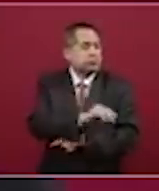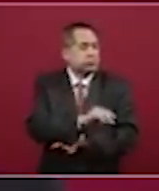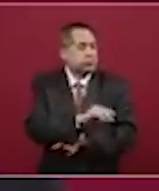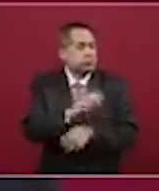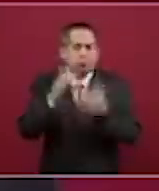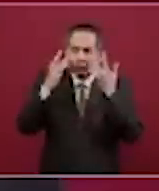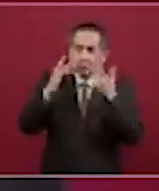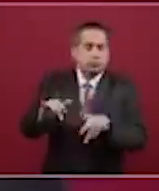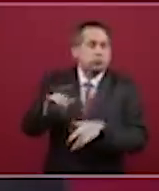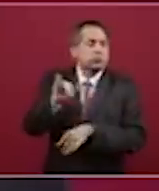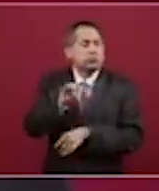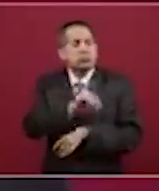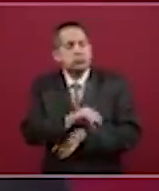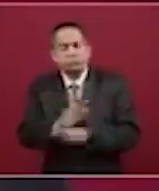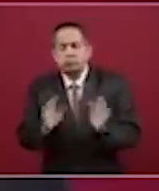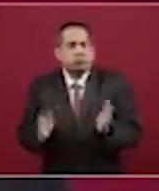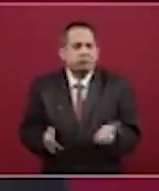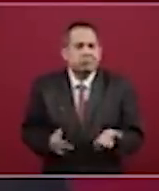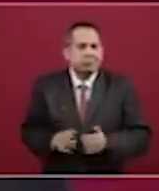me fuera.